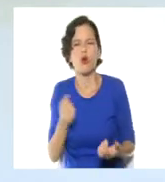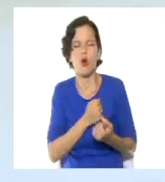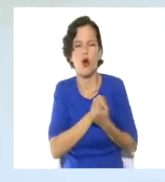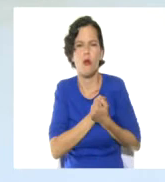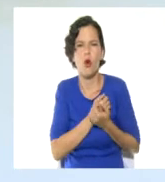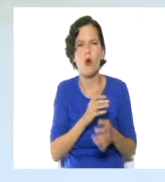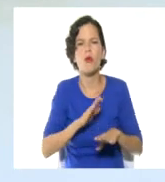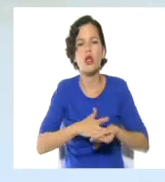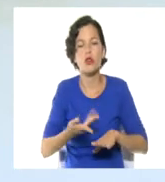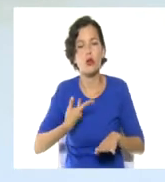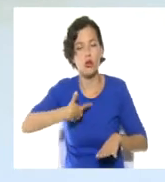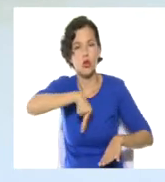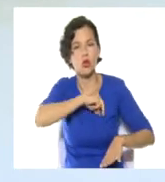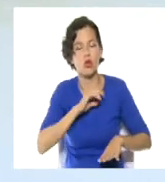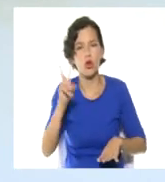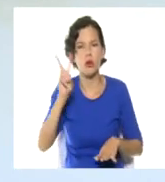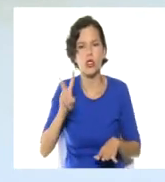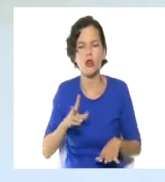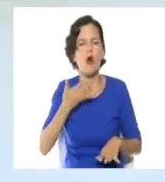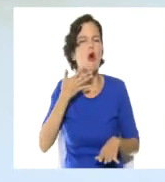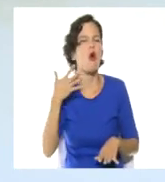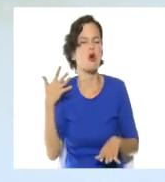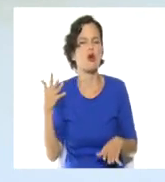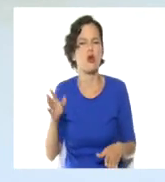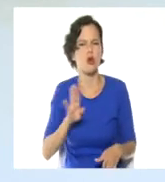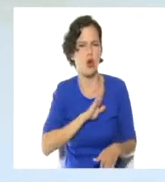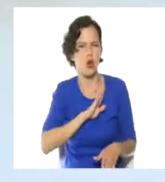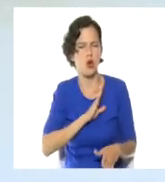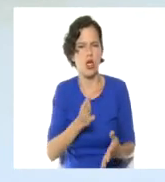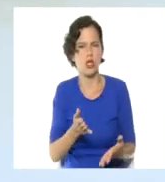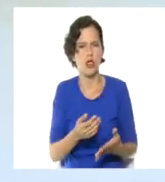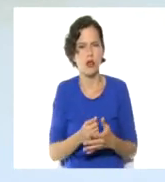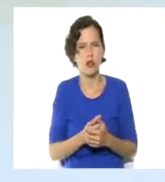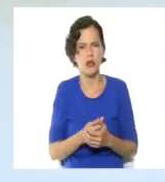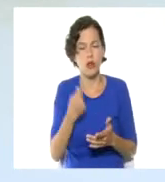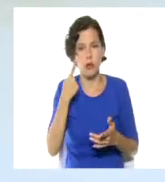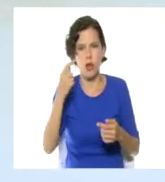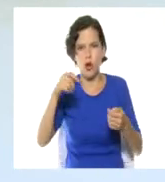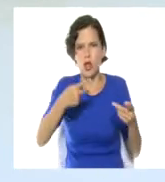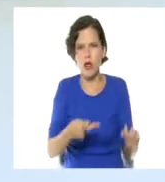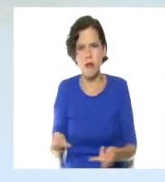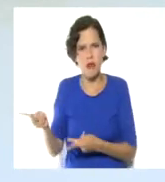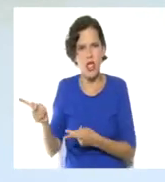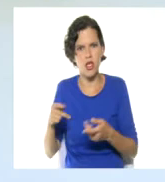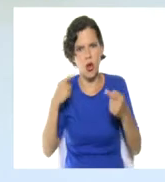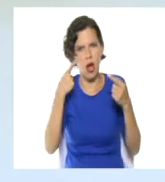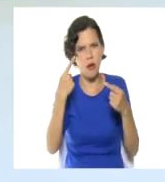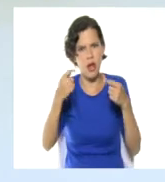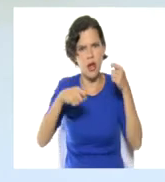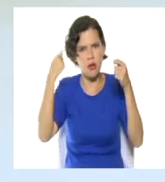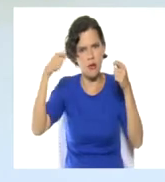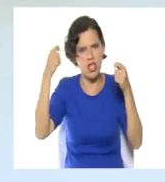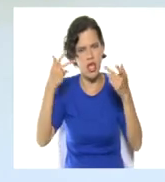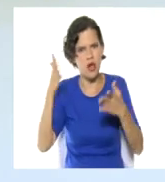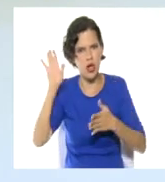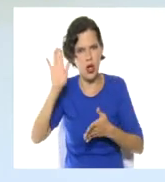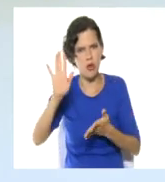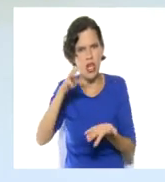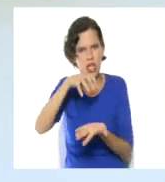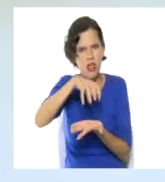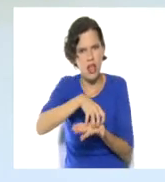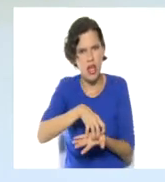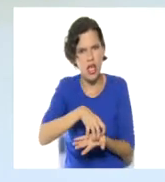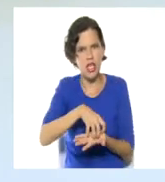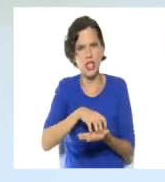eso somos nosotros los venezolanos, orgullosos de lo nuestro. Y a propósito de video, los invito entonces a ver un video que nos viene desde el